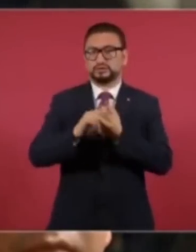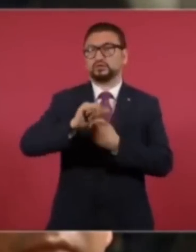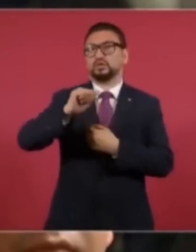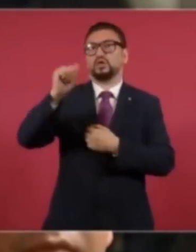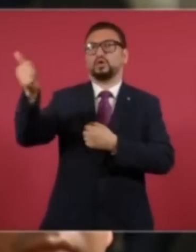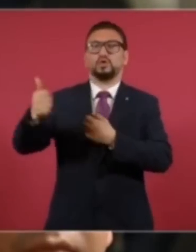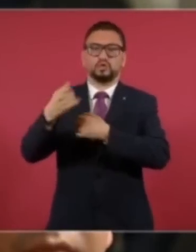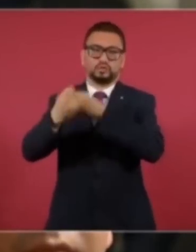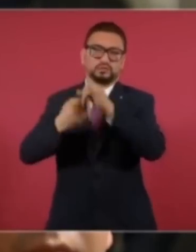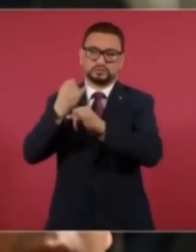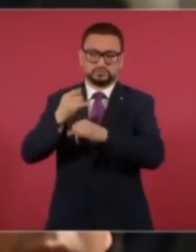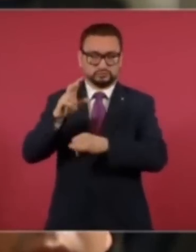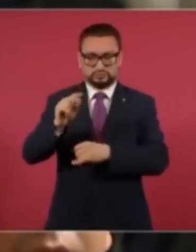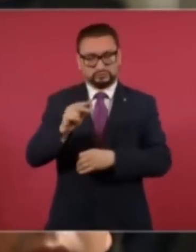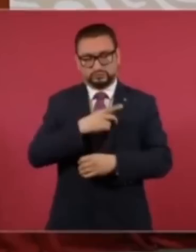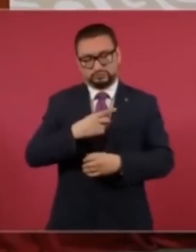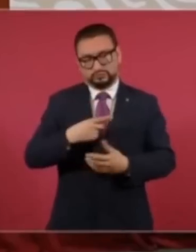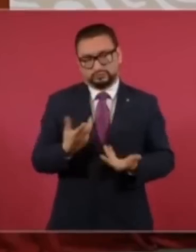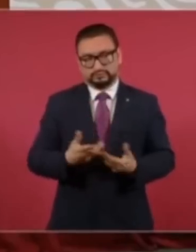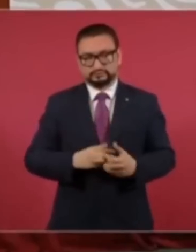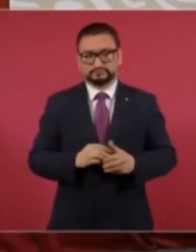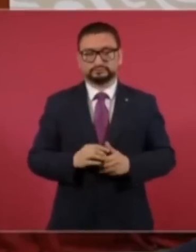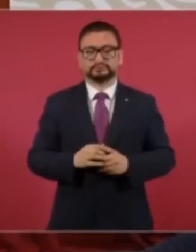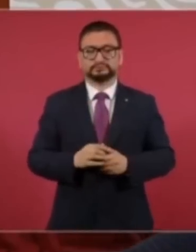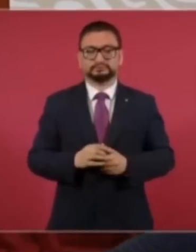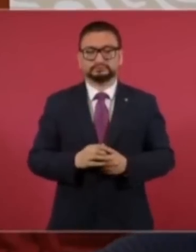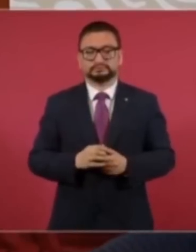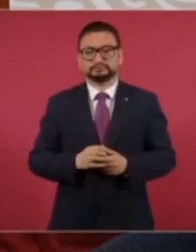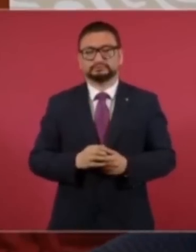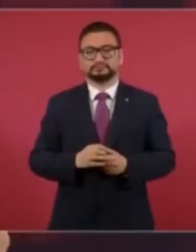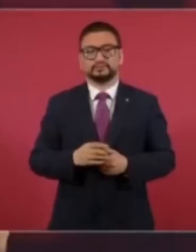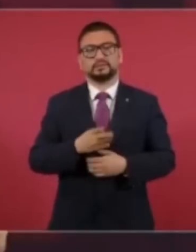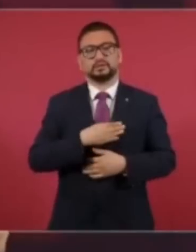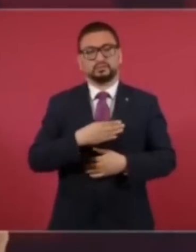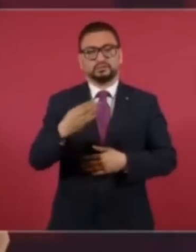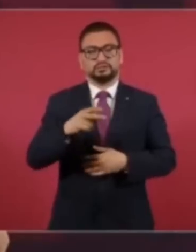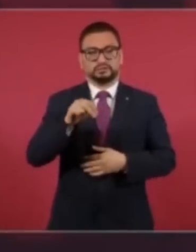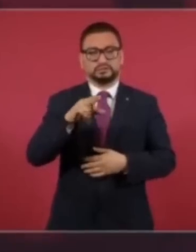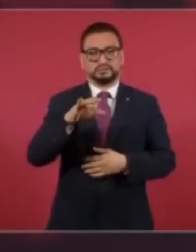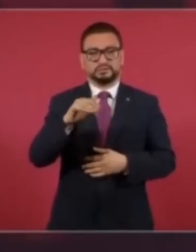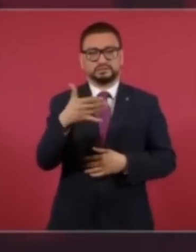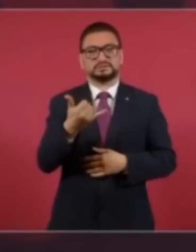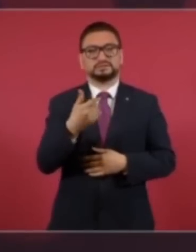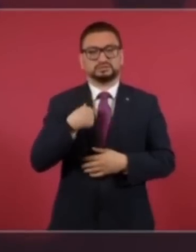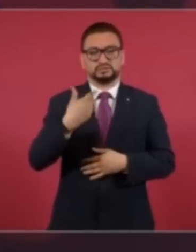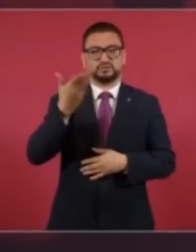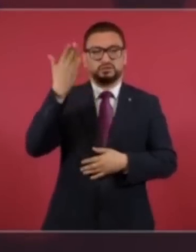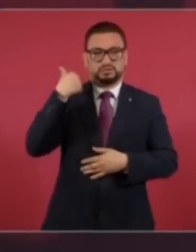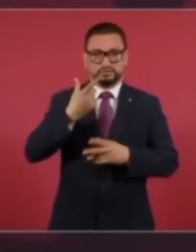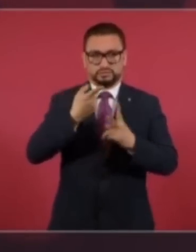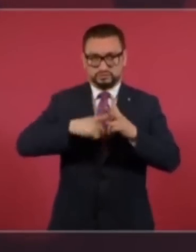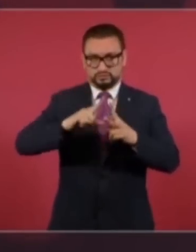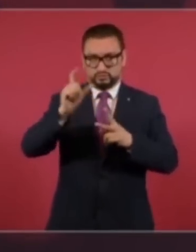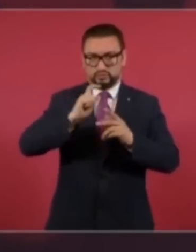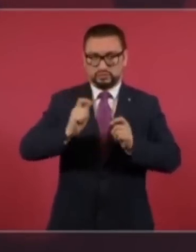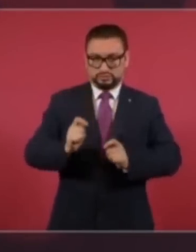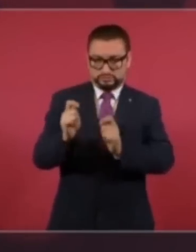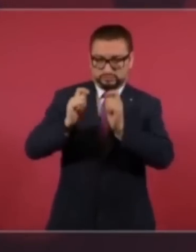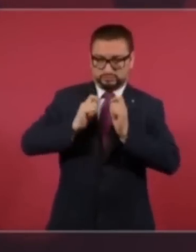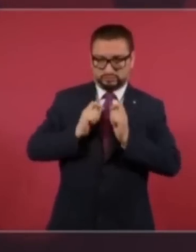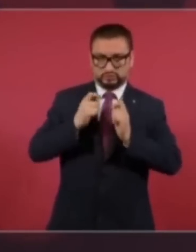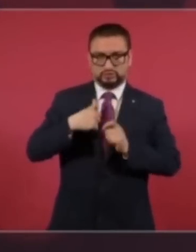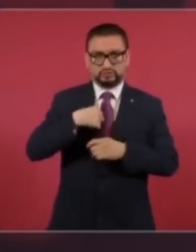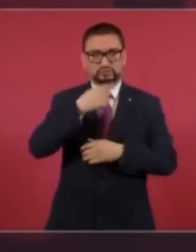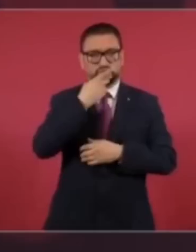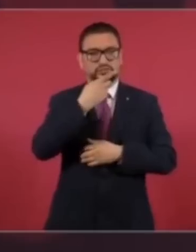a instancias internacionales. Bueno, Nancy, yo fui muy claro desde que tomé posición. En el